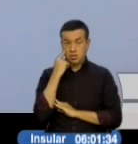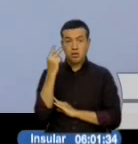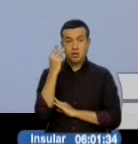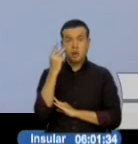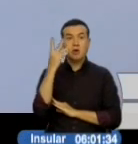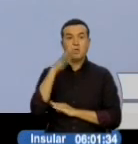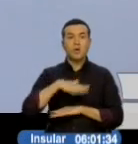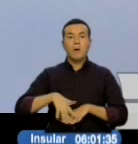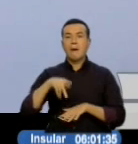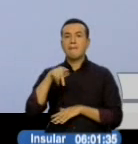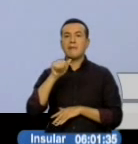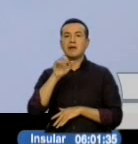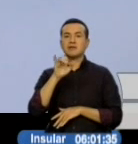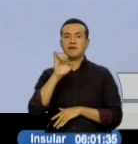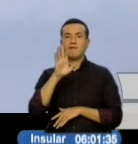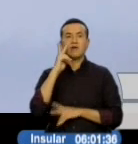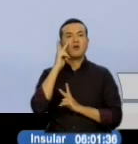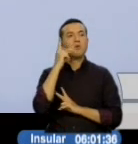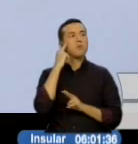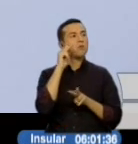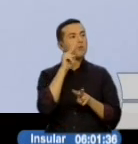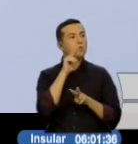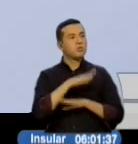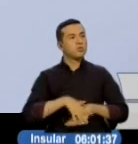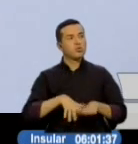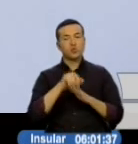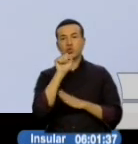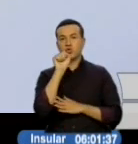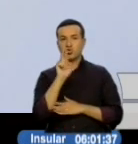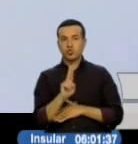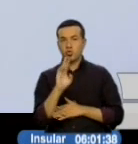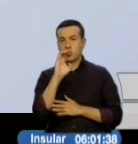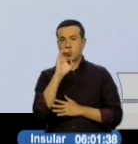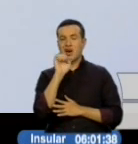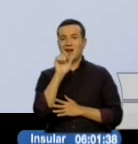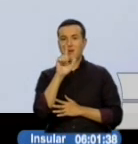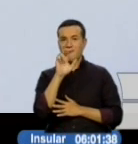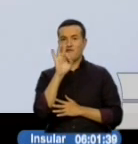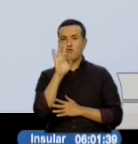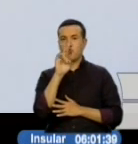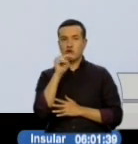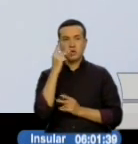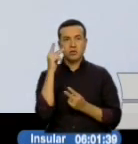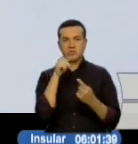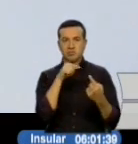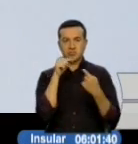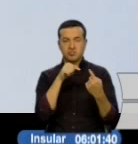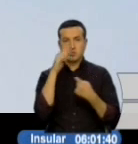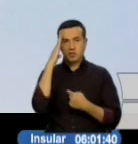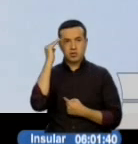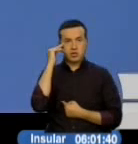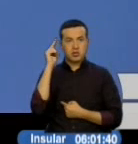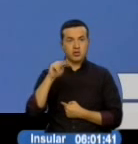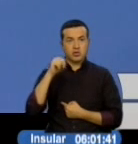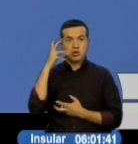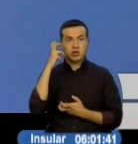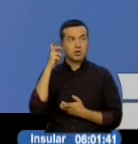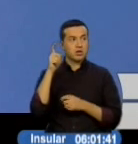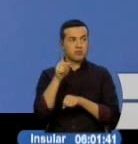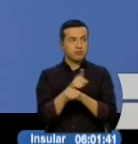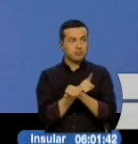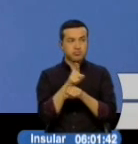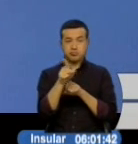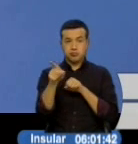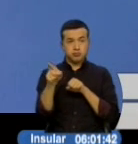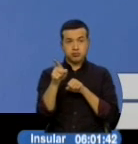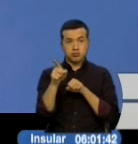en el Pacífico. La prueba se realizó desde la base del sur de California y se da en medio de la tensión con Corea del Norte por conseguir un proyectil